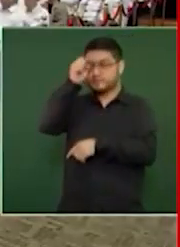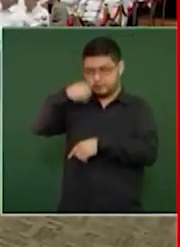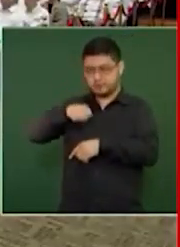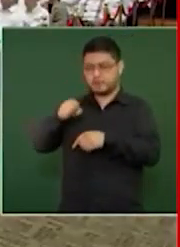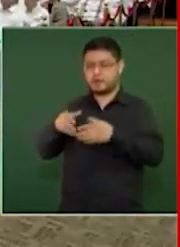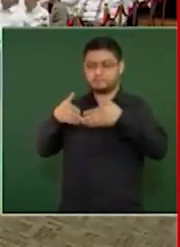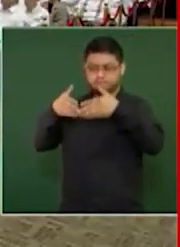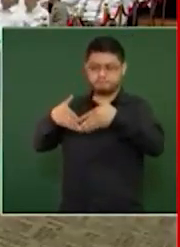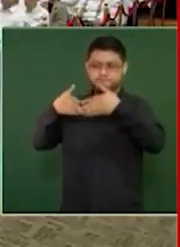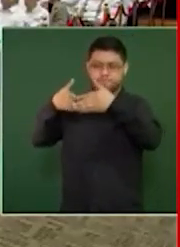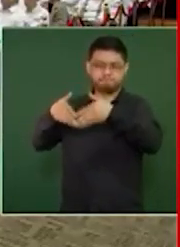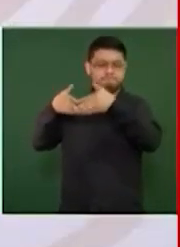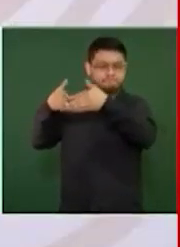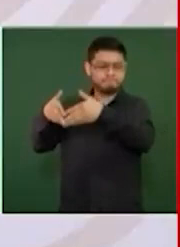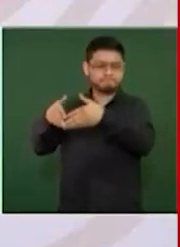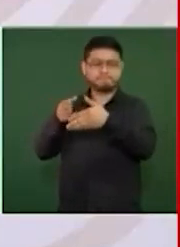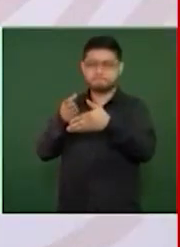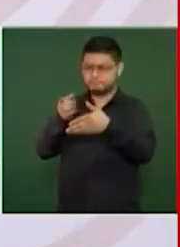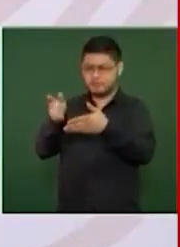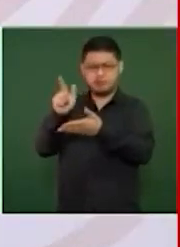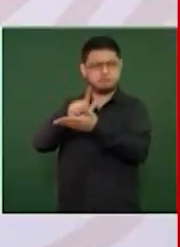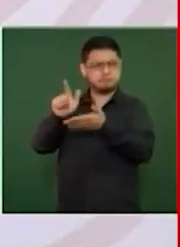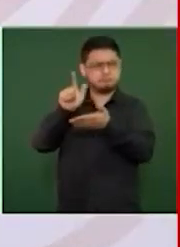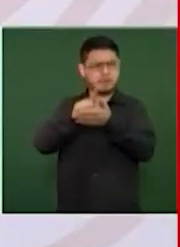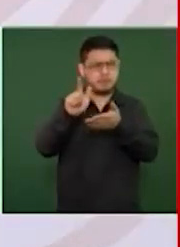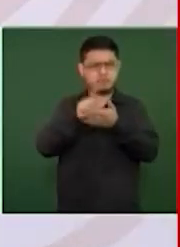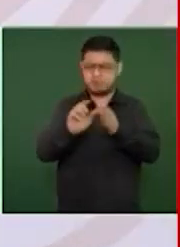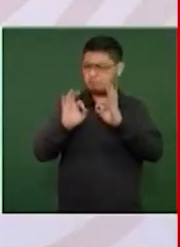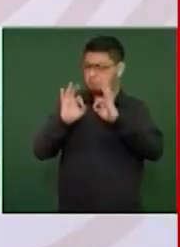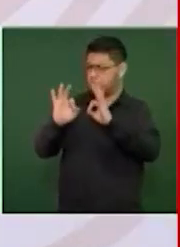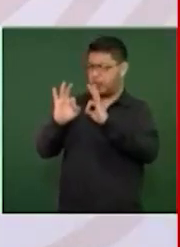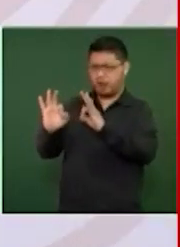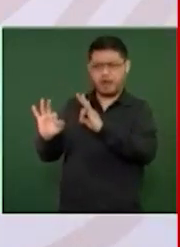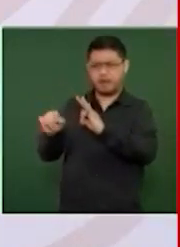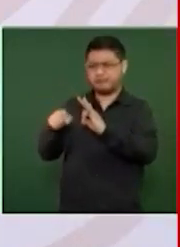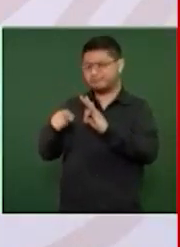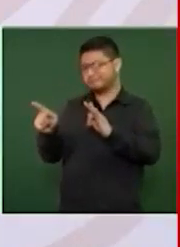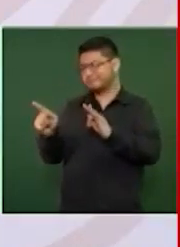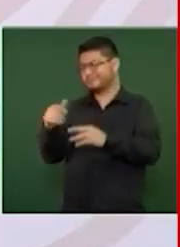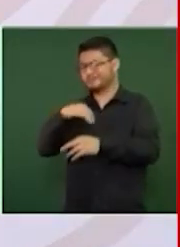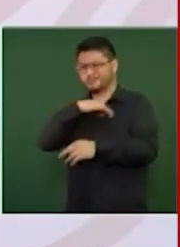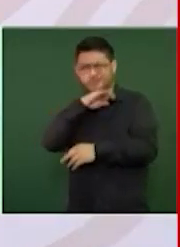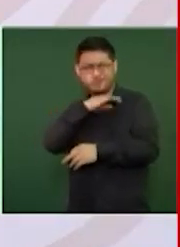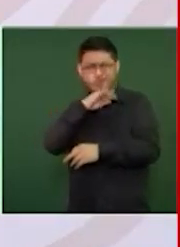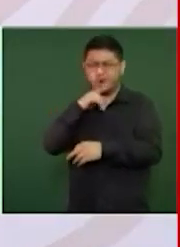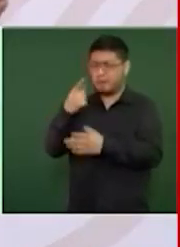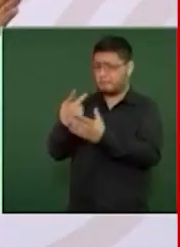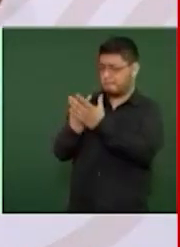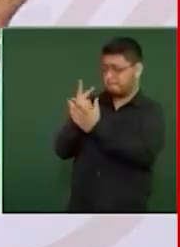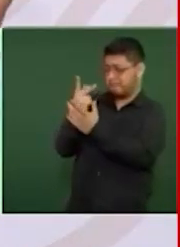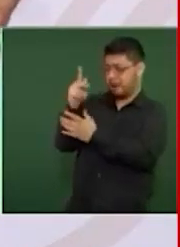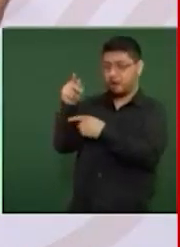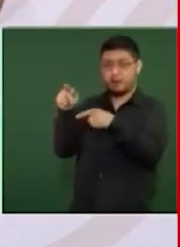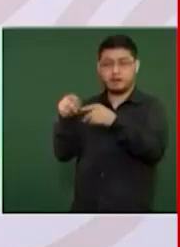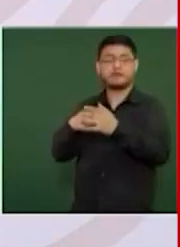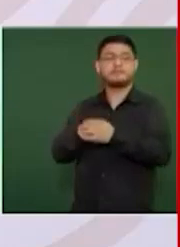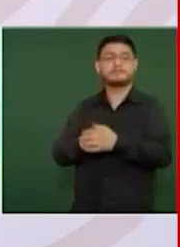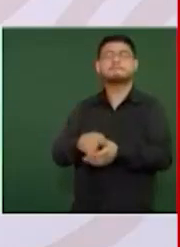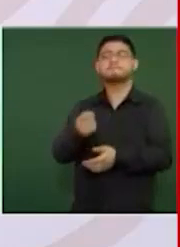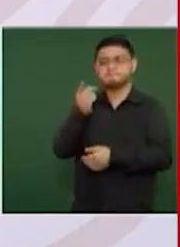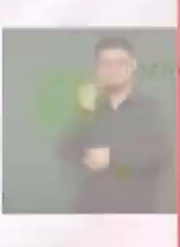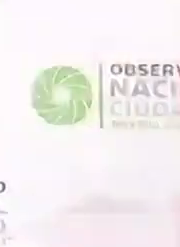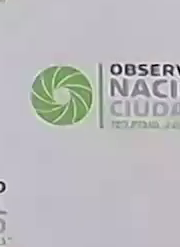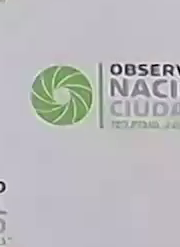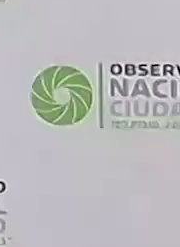que necesitan. Cierto. Obviamente hoy el robo a casa habitación, el robo de vehículo, el robo a negocio son delitos mucho